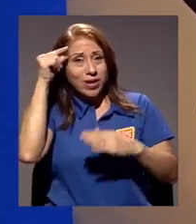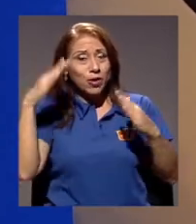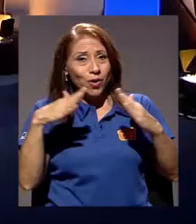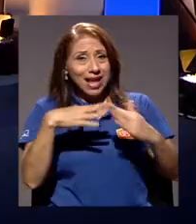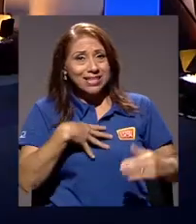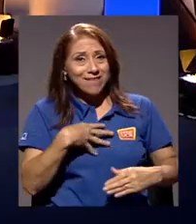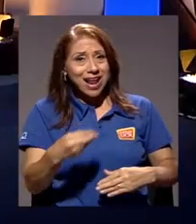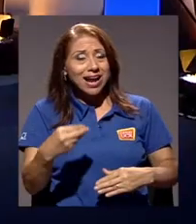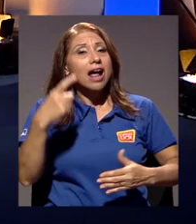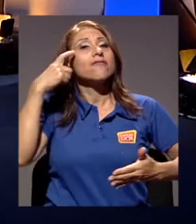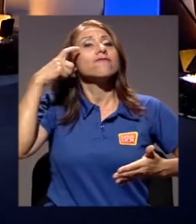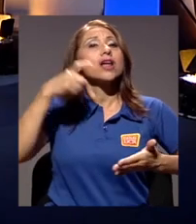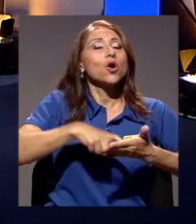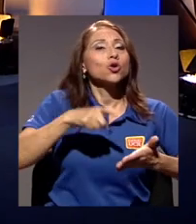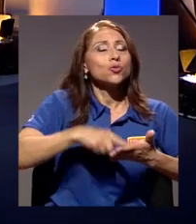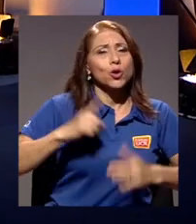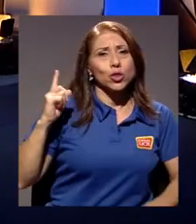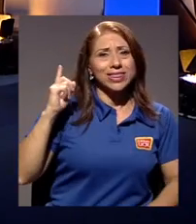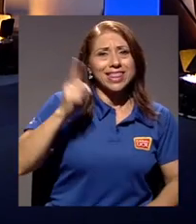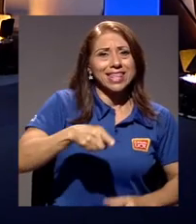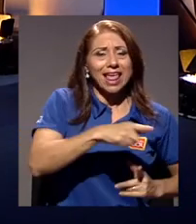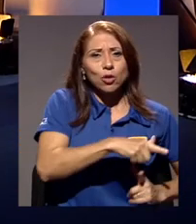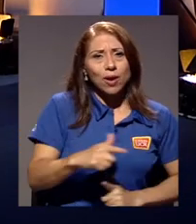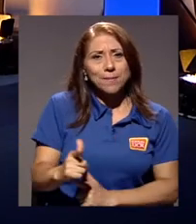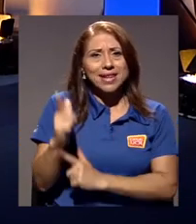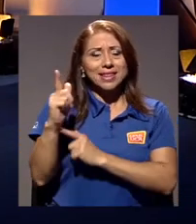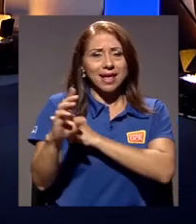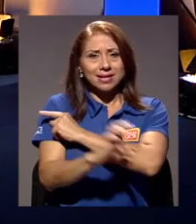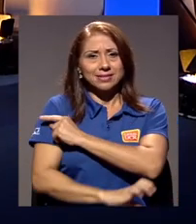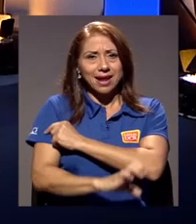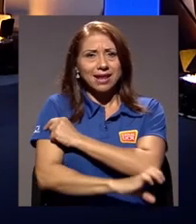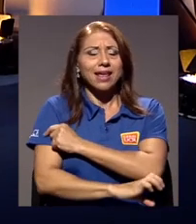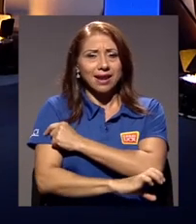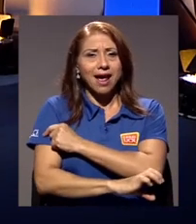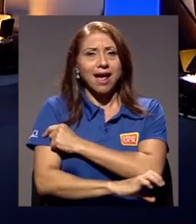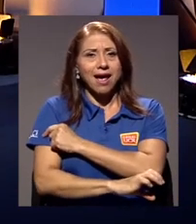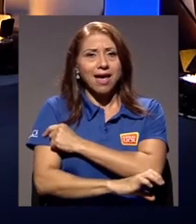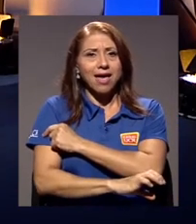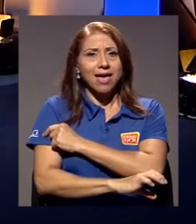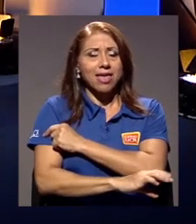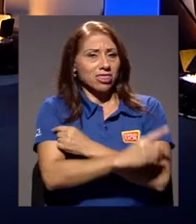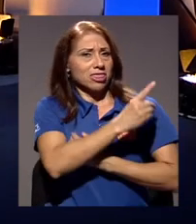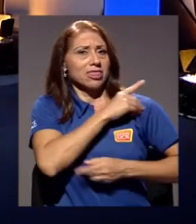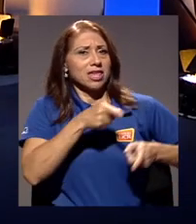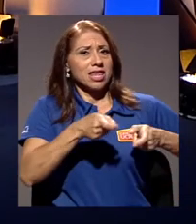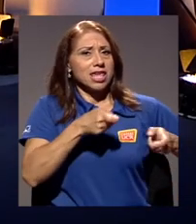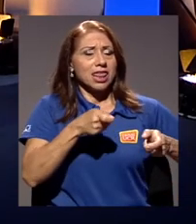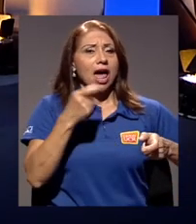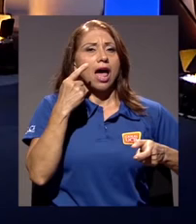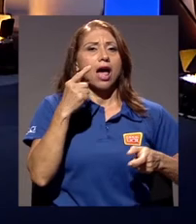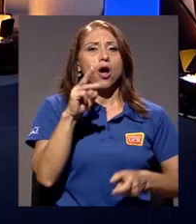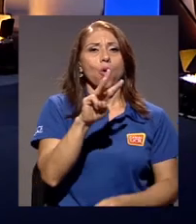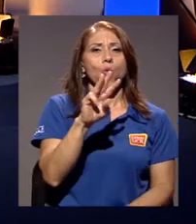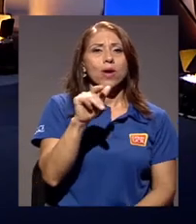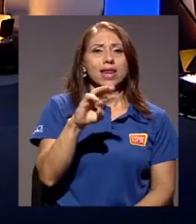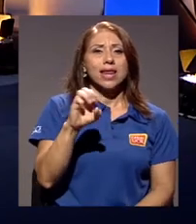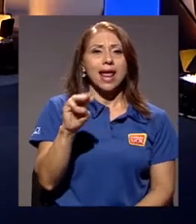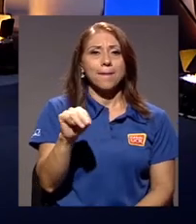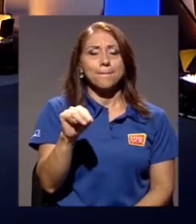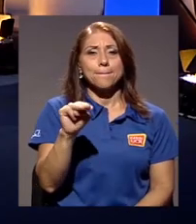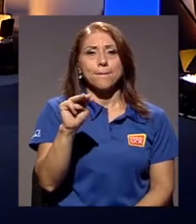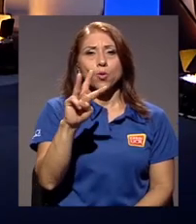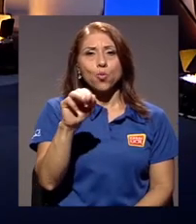blanca a la dictadura militar extranjera dirigida por walker y que echa